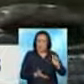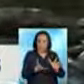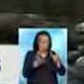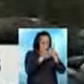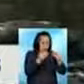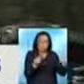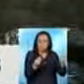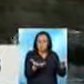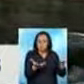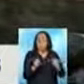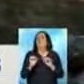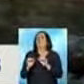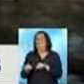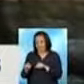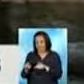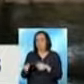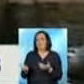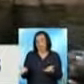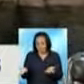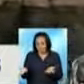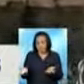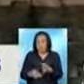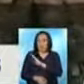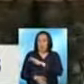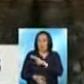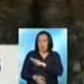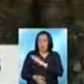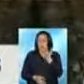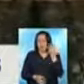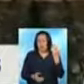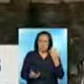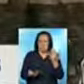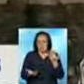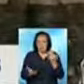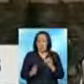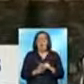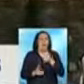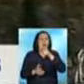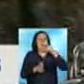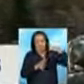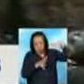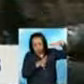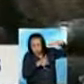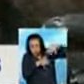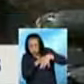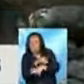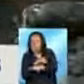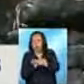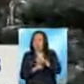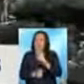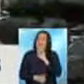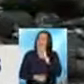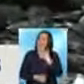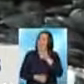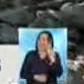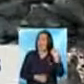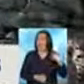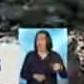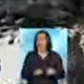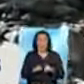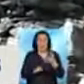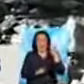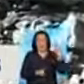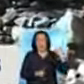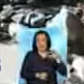desaparecido. Exacto, el día jueves, si no me equivoco, es cuando pasó el huaico, ha bajado, como dicen, ya hace 50 años y